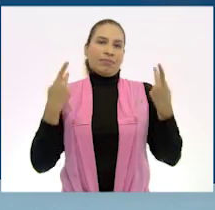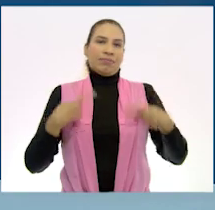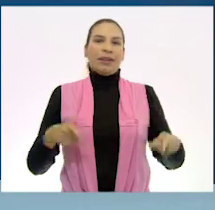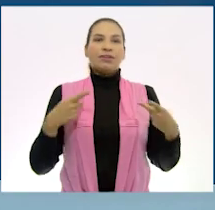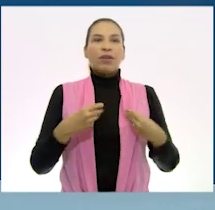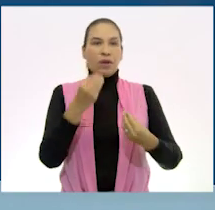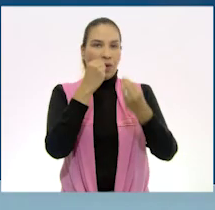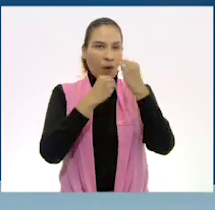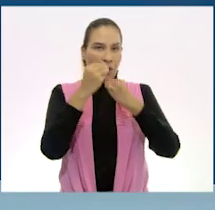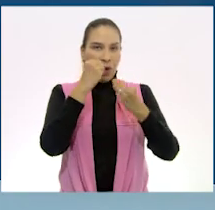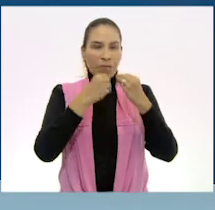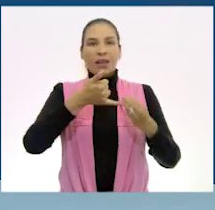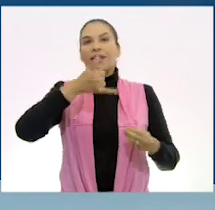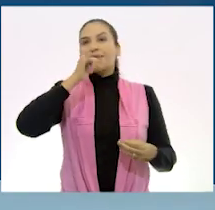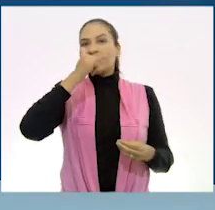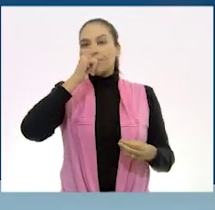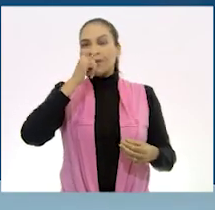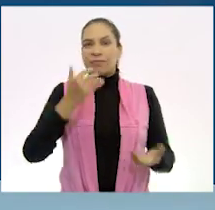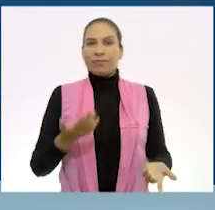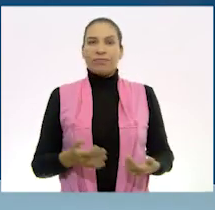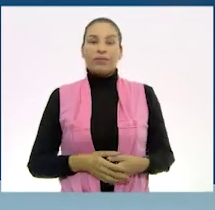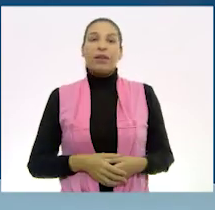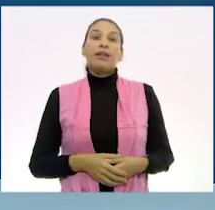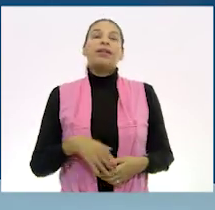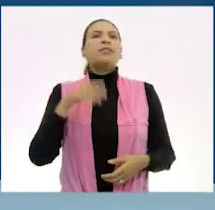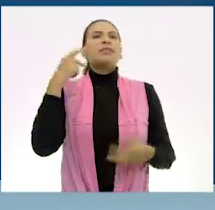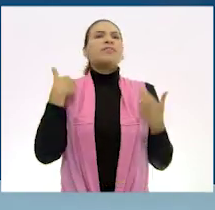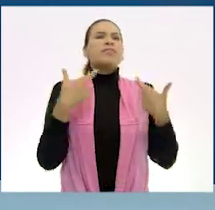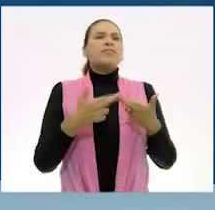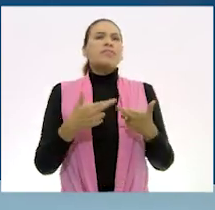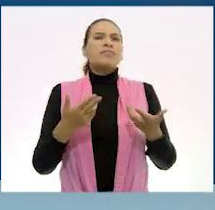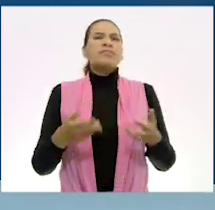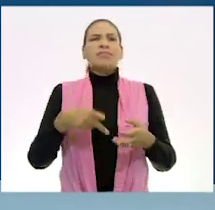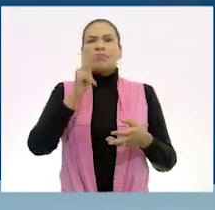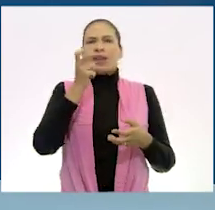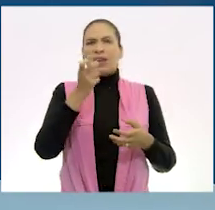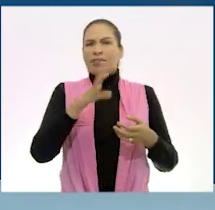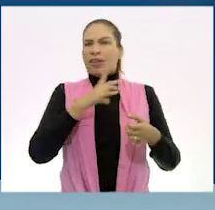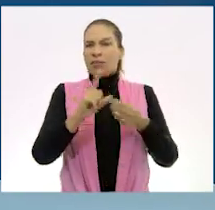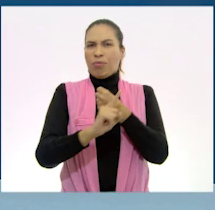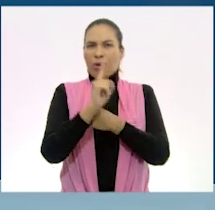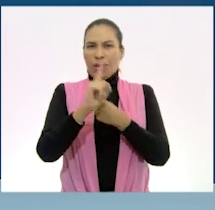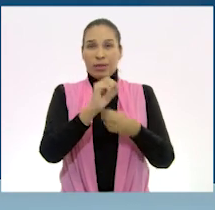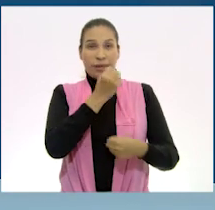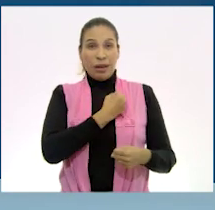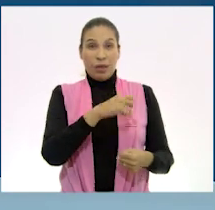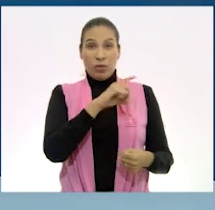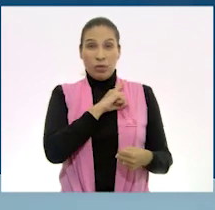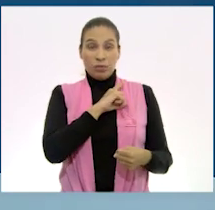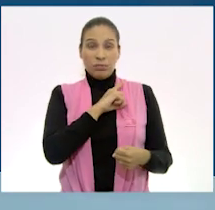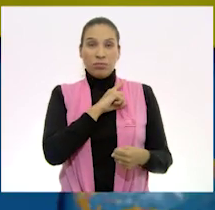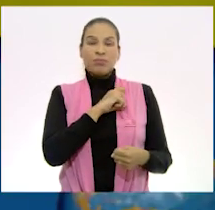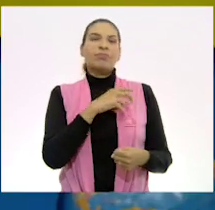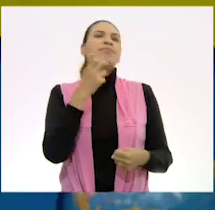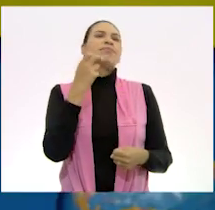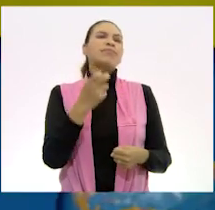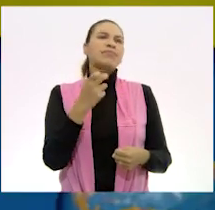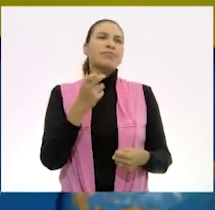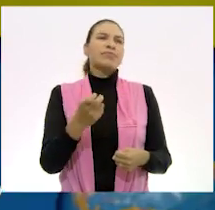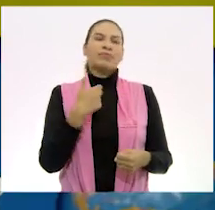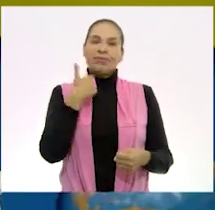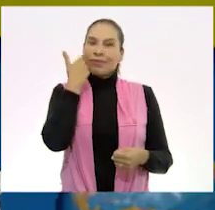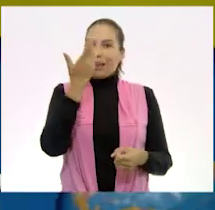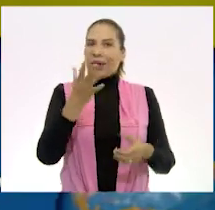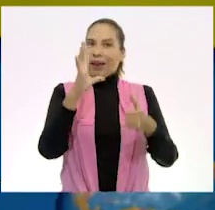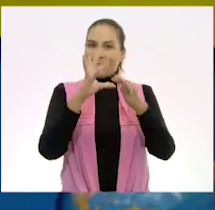personas comen y beben. Oye, maestra, ¿pero estos son problemas de salud? Eso es lo que les